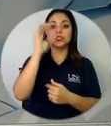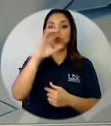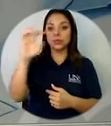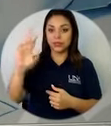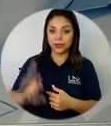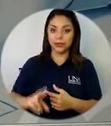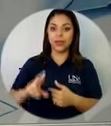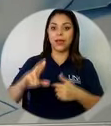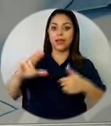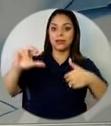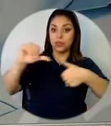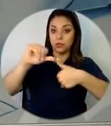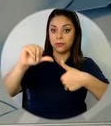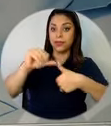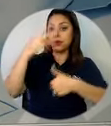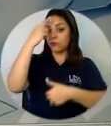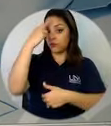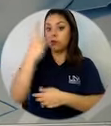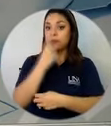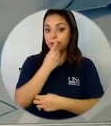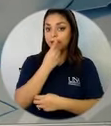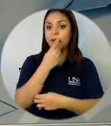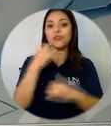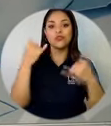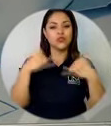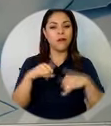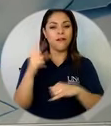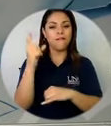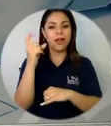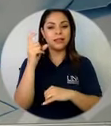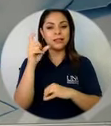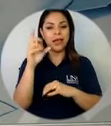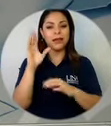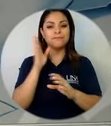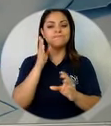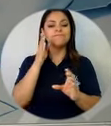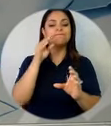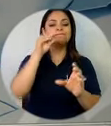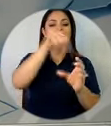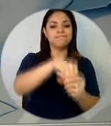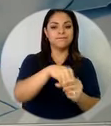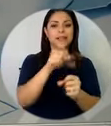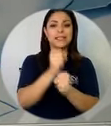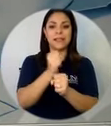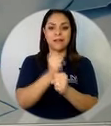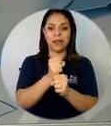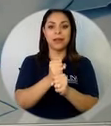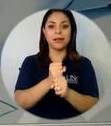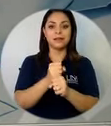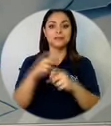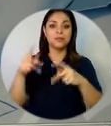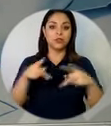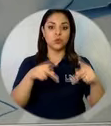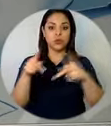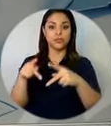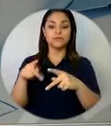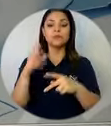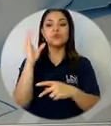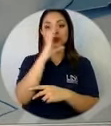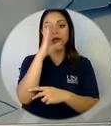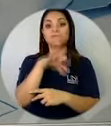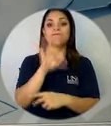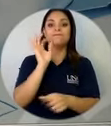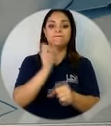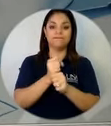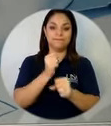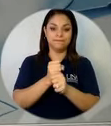Centroamérica y República Dominicana que todavía no forman parte de esa fuerza laboral o del mercado laboral de personas que están